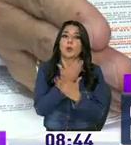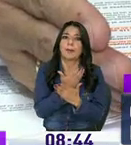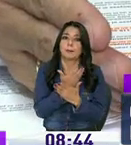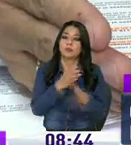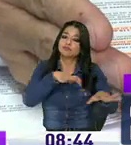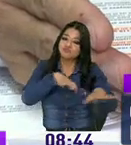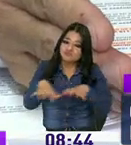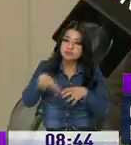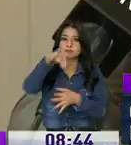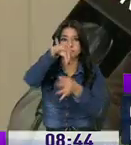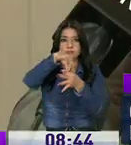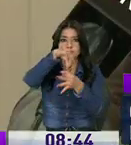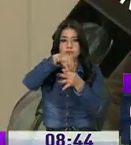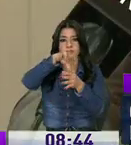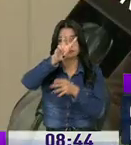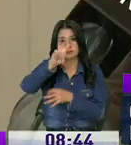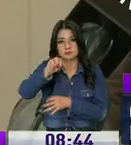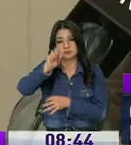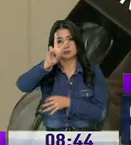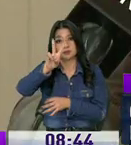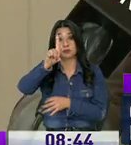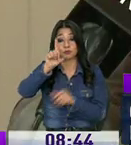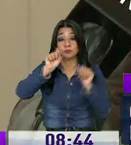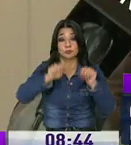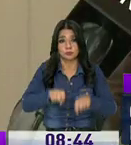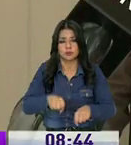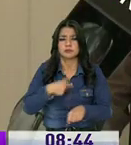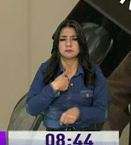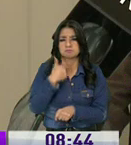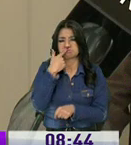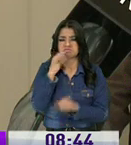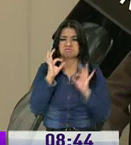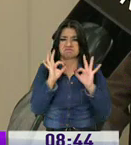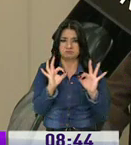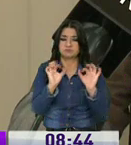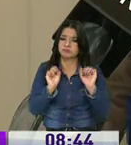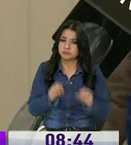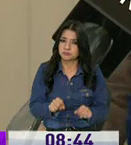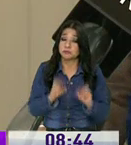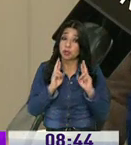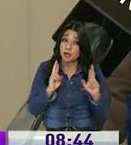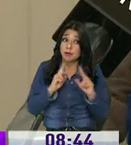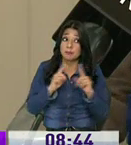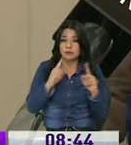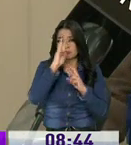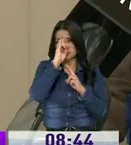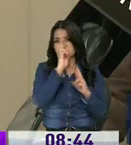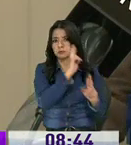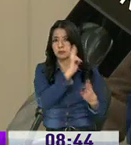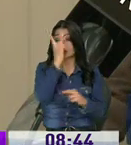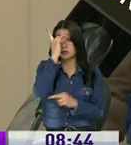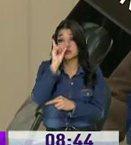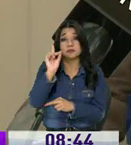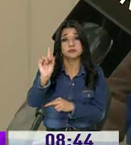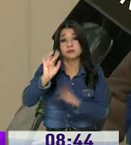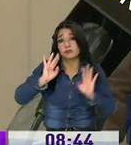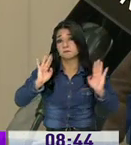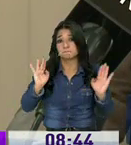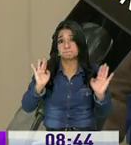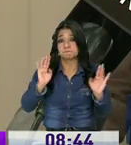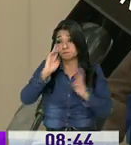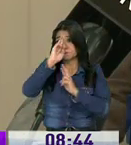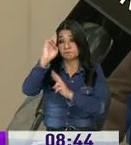de 2021. A nosotros nos interesaría eso, de todas maneras tenemos que respetar la decisión